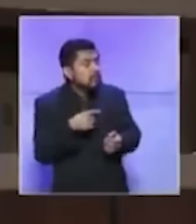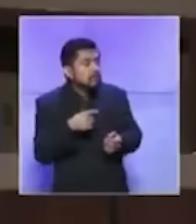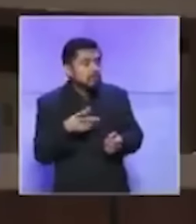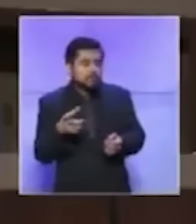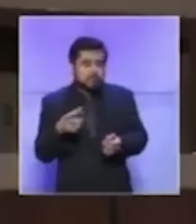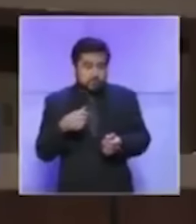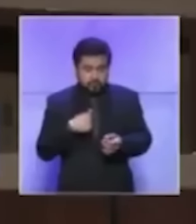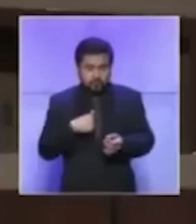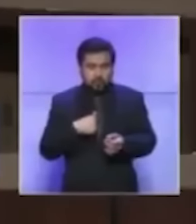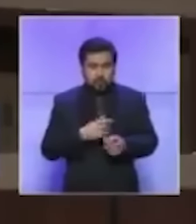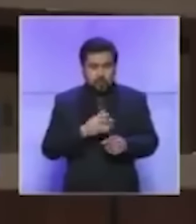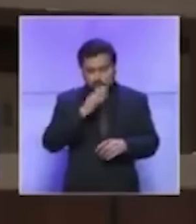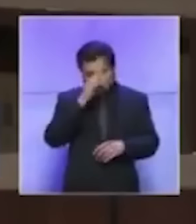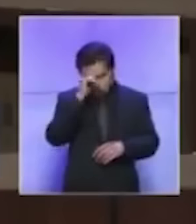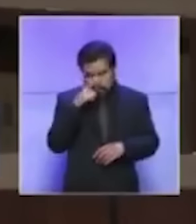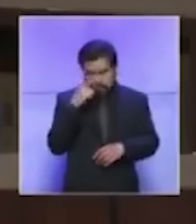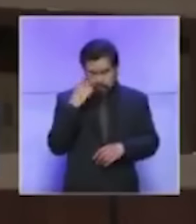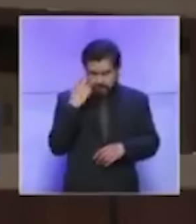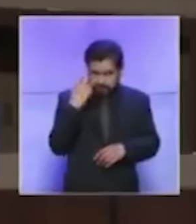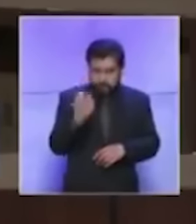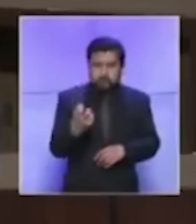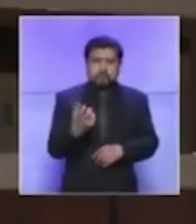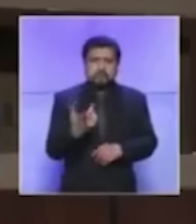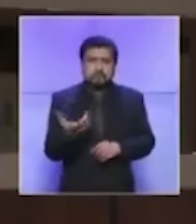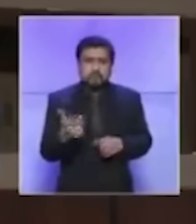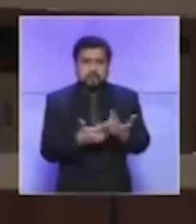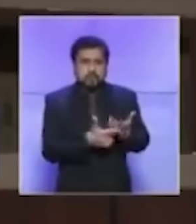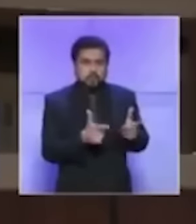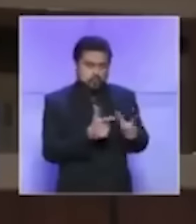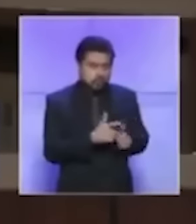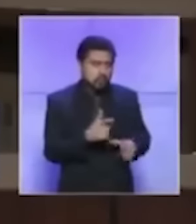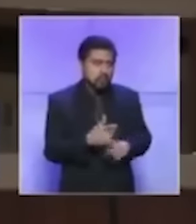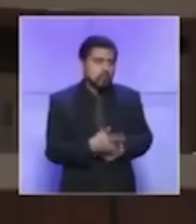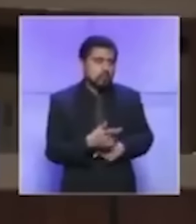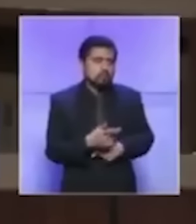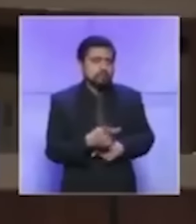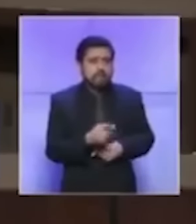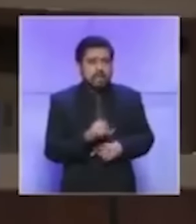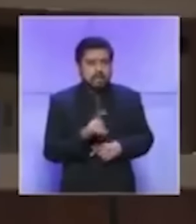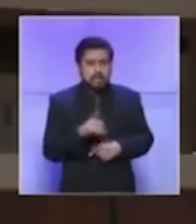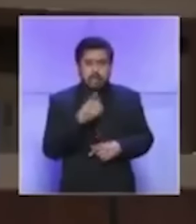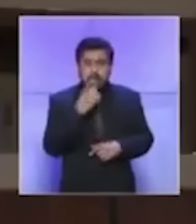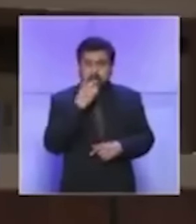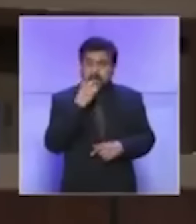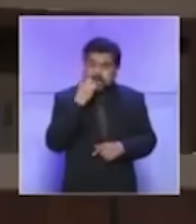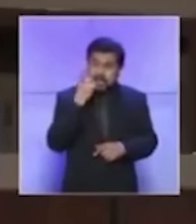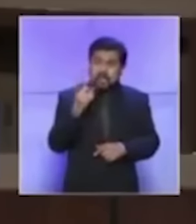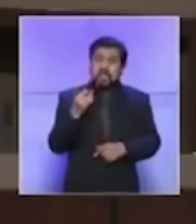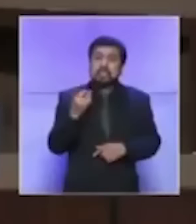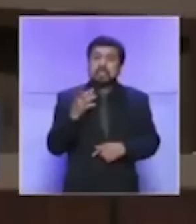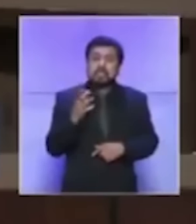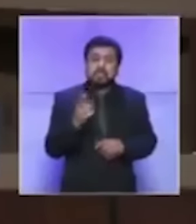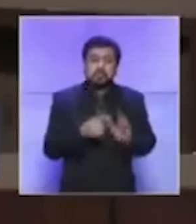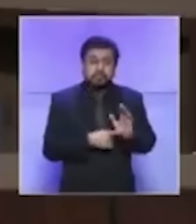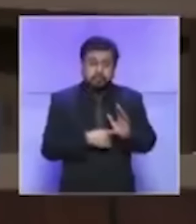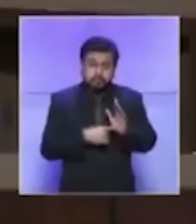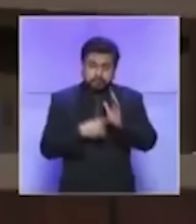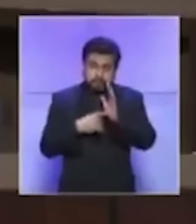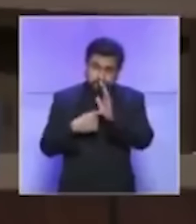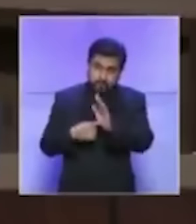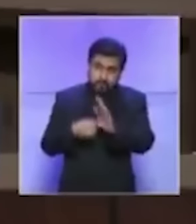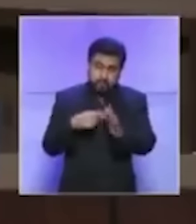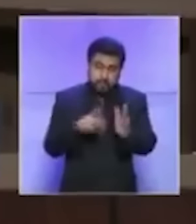sentido, coincido con la postura del partido recurrente al señalar que los indicios presentados, es decir,